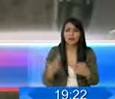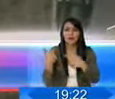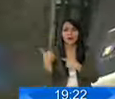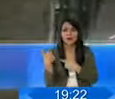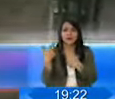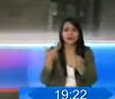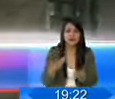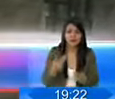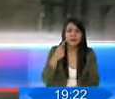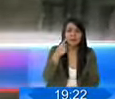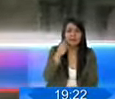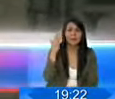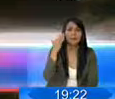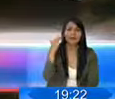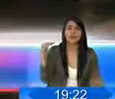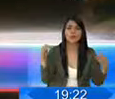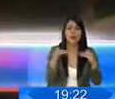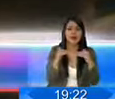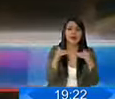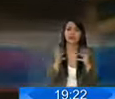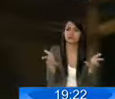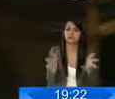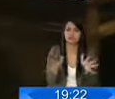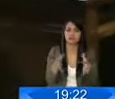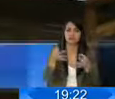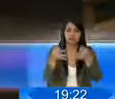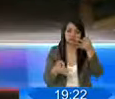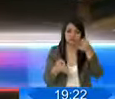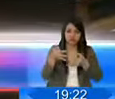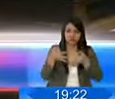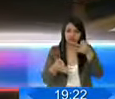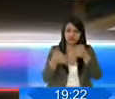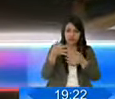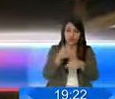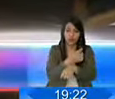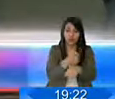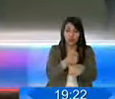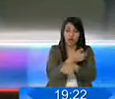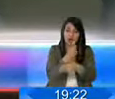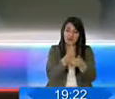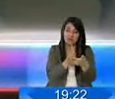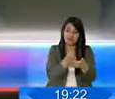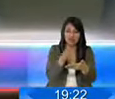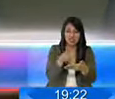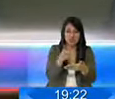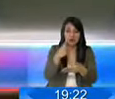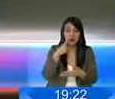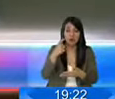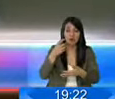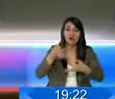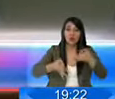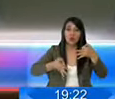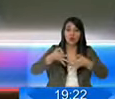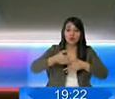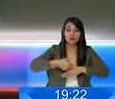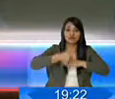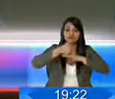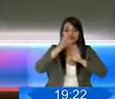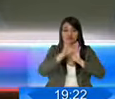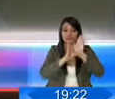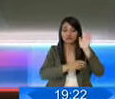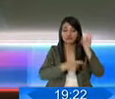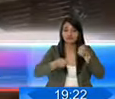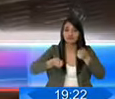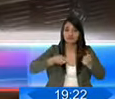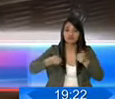corresponsabilidad parental igualitaria. Tras la audiencia, que duró aproximadamente una hora y media, el juez de la Corte Constitucional, doctor Alfredo